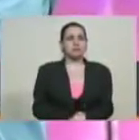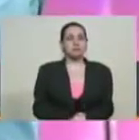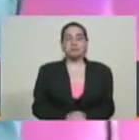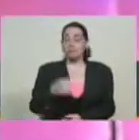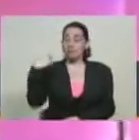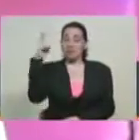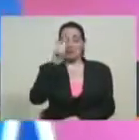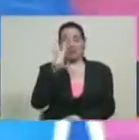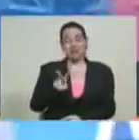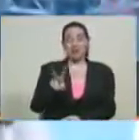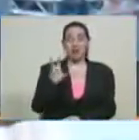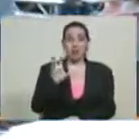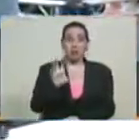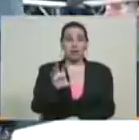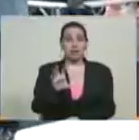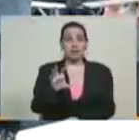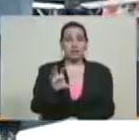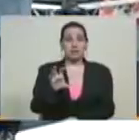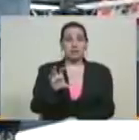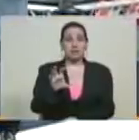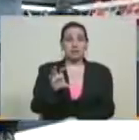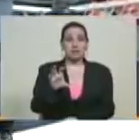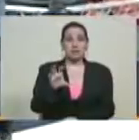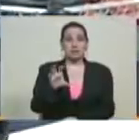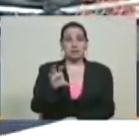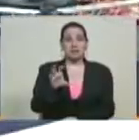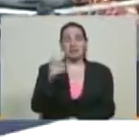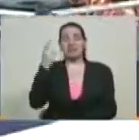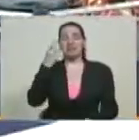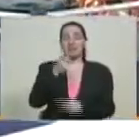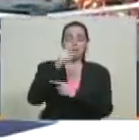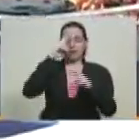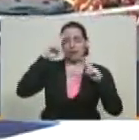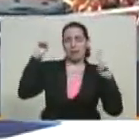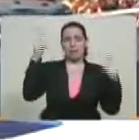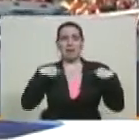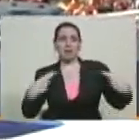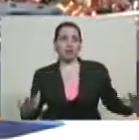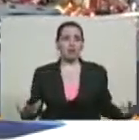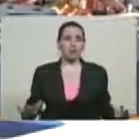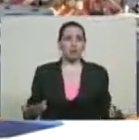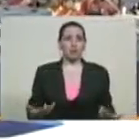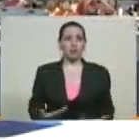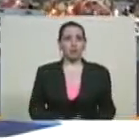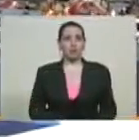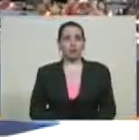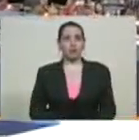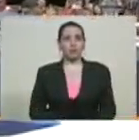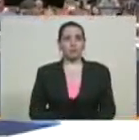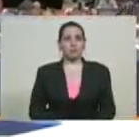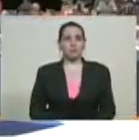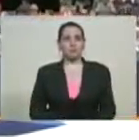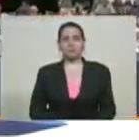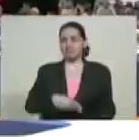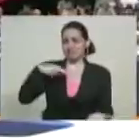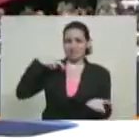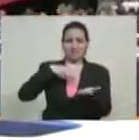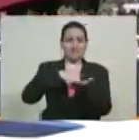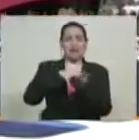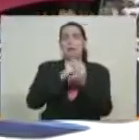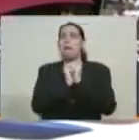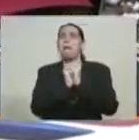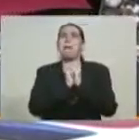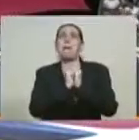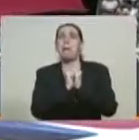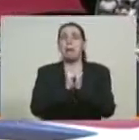Venezuela es un país que se hace respetar, que no se arrodilla ningún